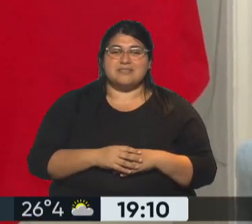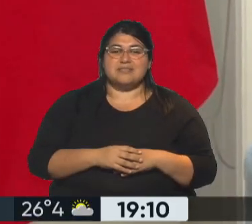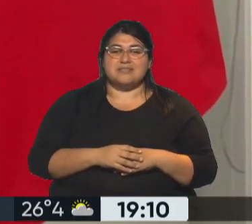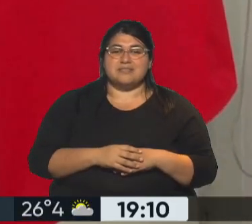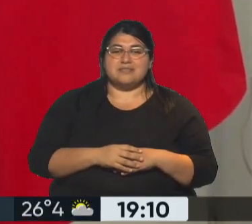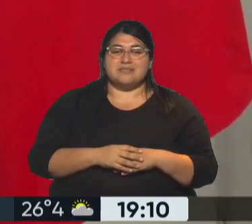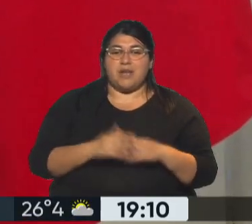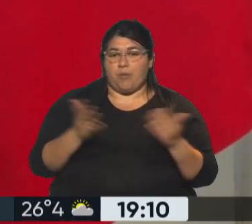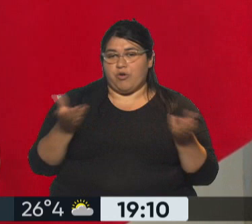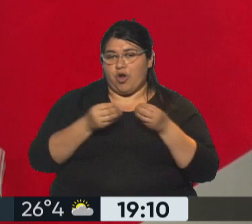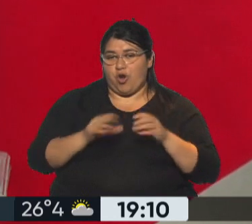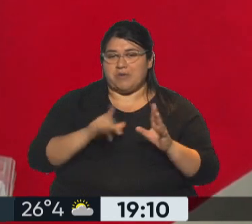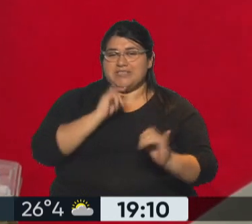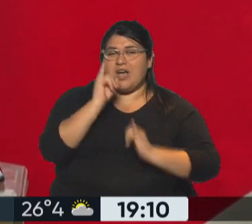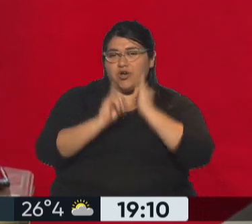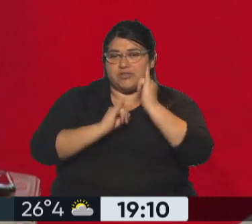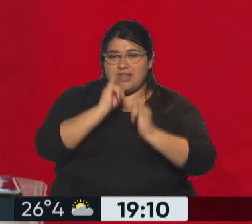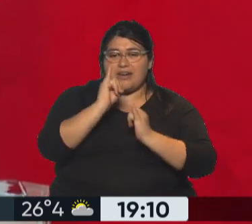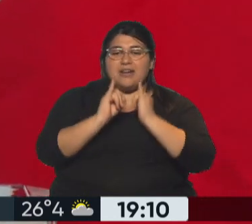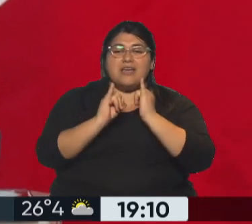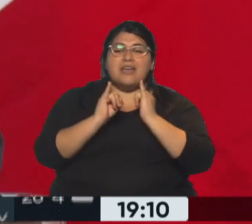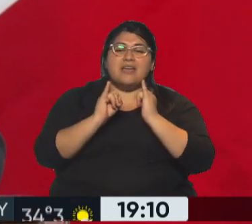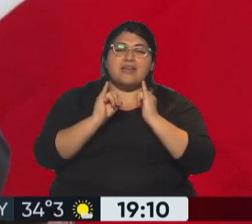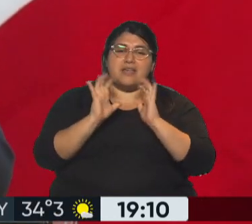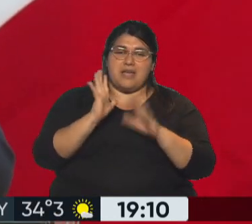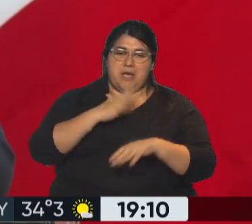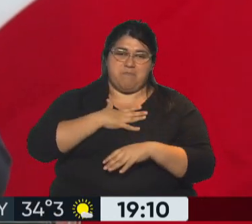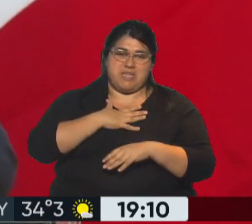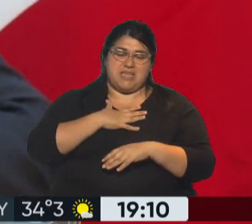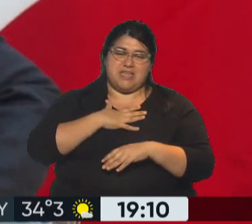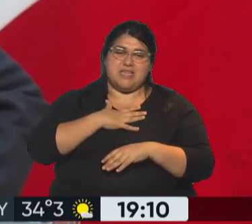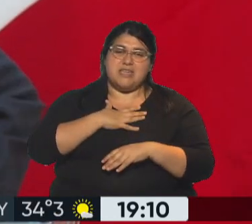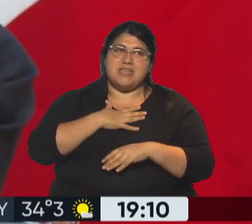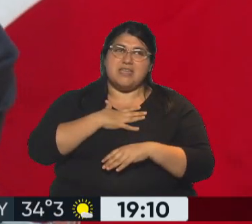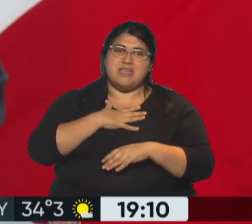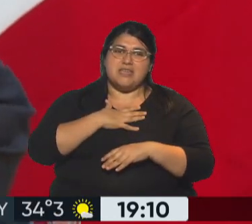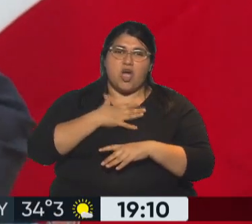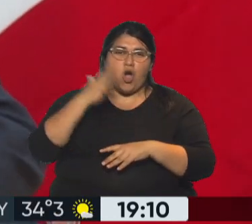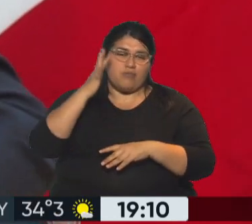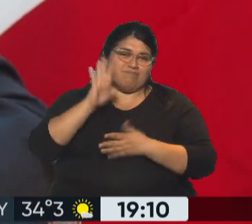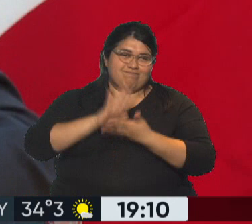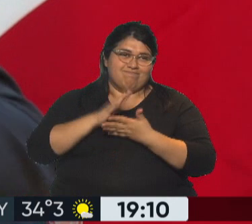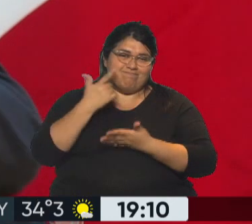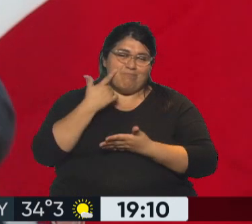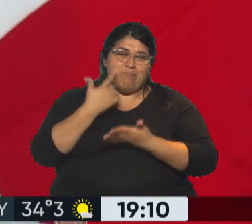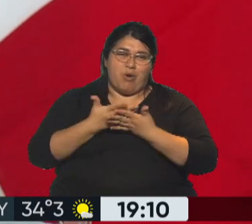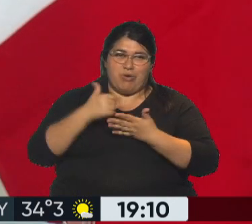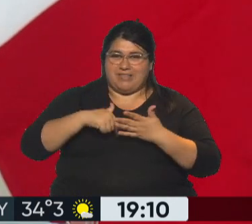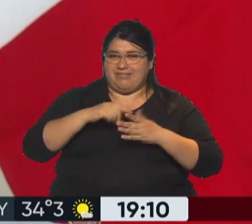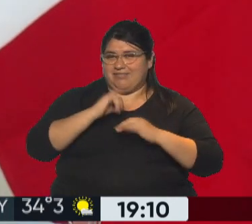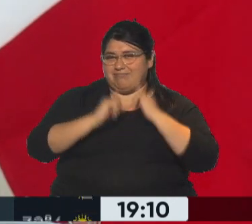Bueno, empiezo por contarles un poco mi mirada sobre esta gira que empezó en